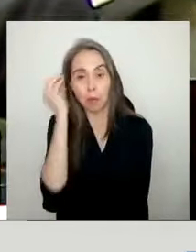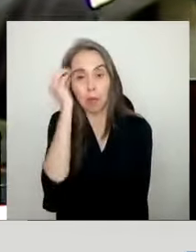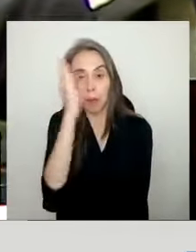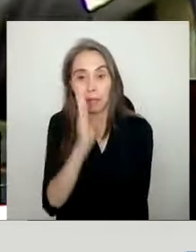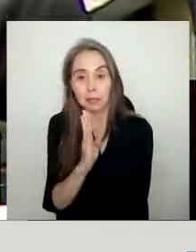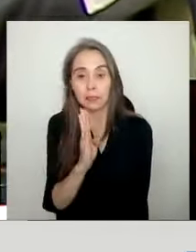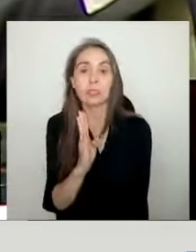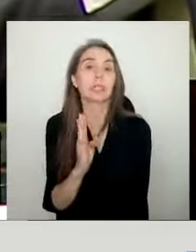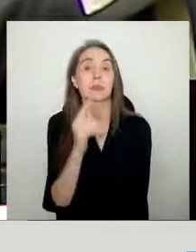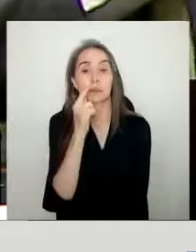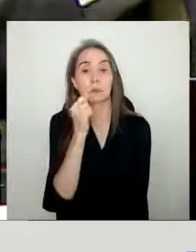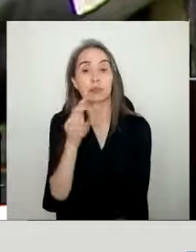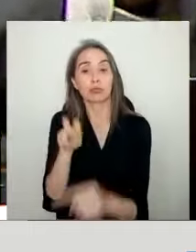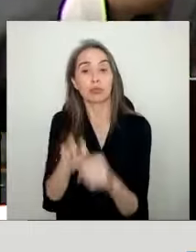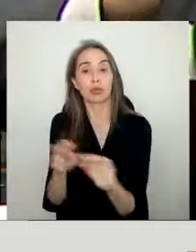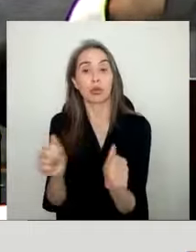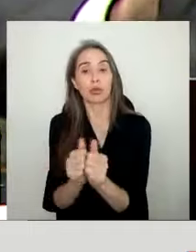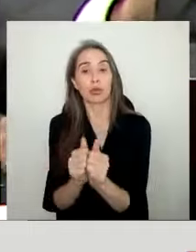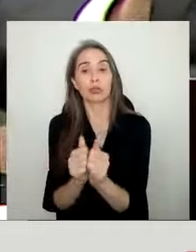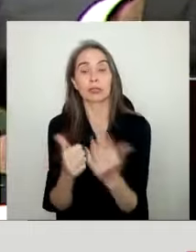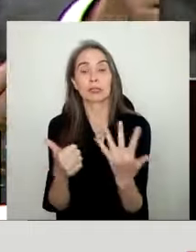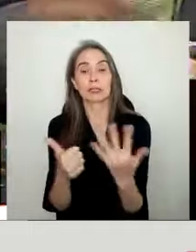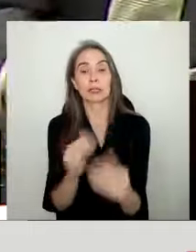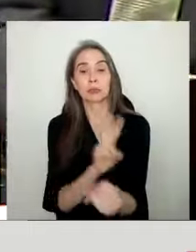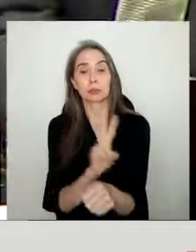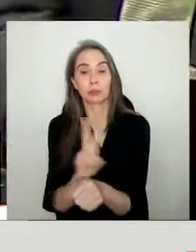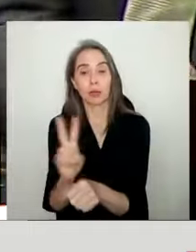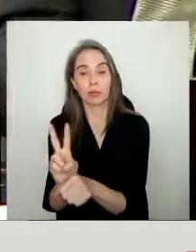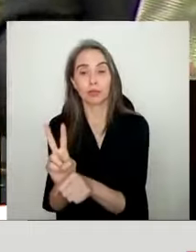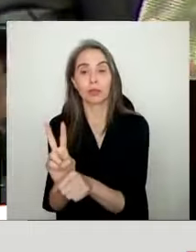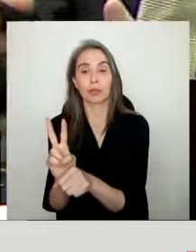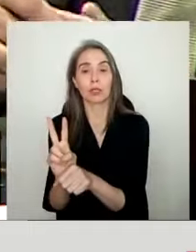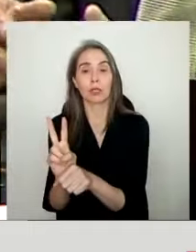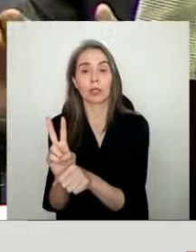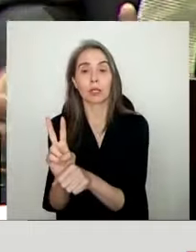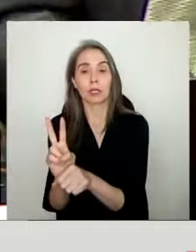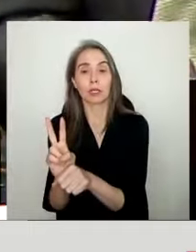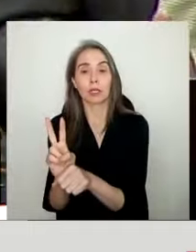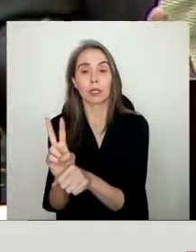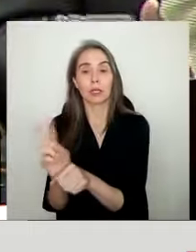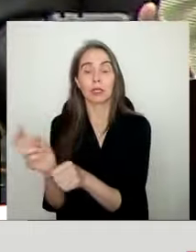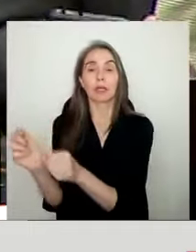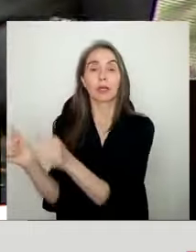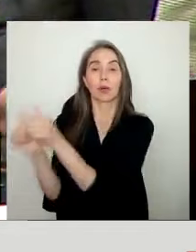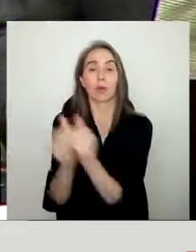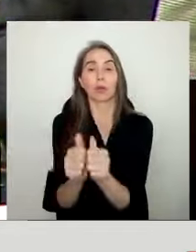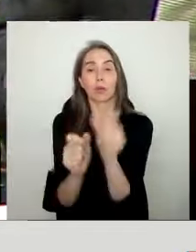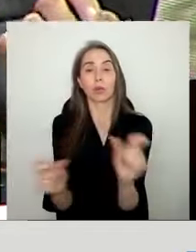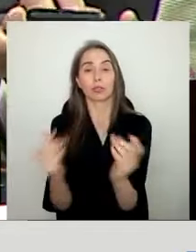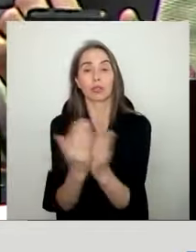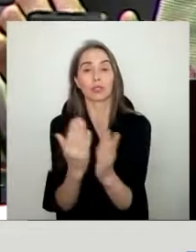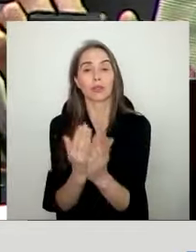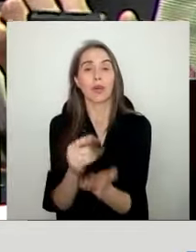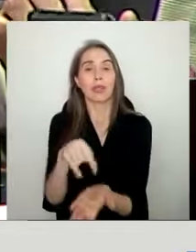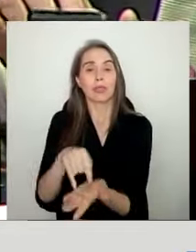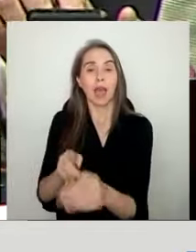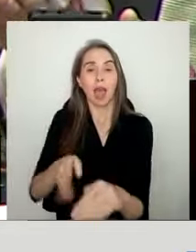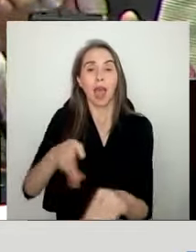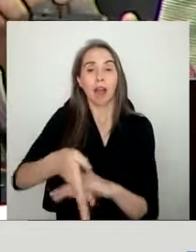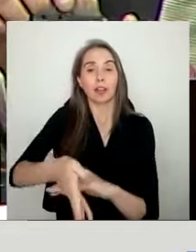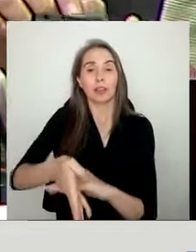se encuentra en compañía de seis docentes que traen este Congreso Nacional a estudiantes de cuarto medio de cuarto